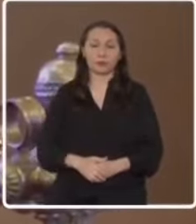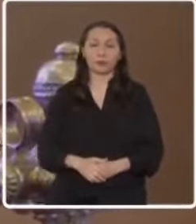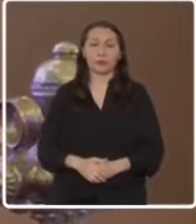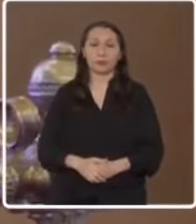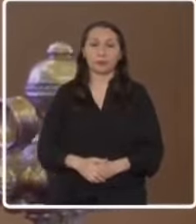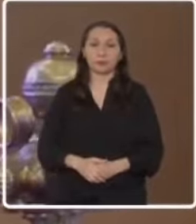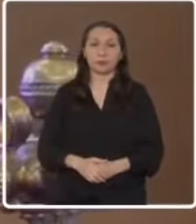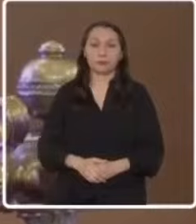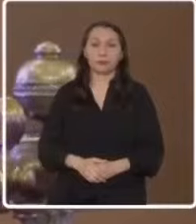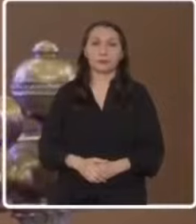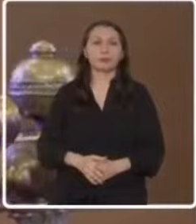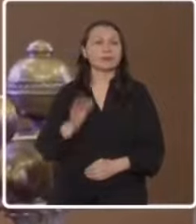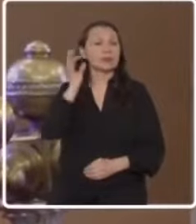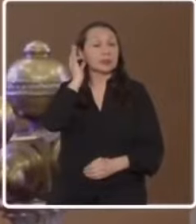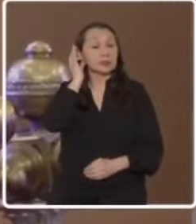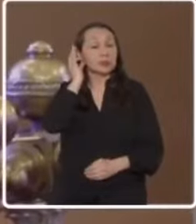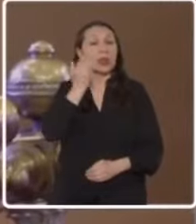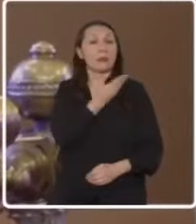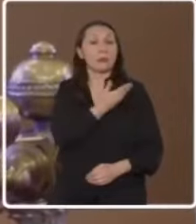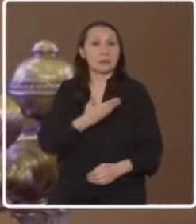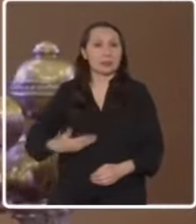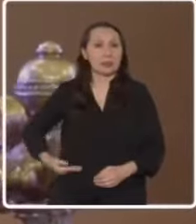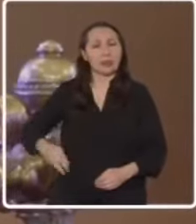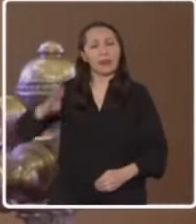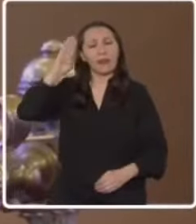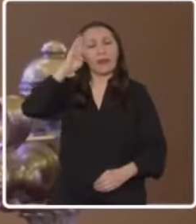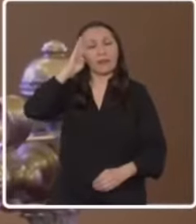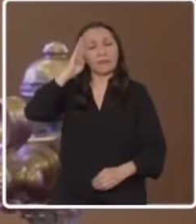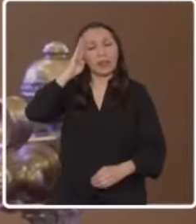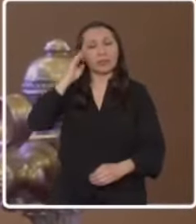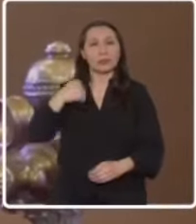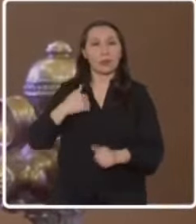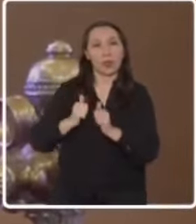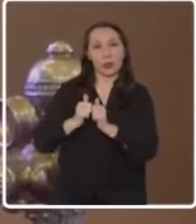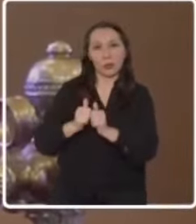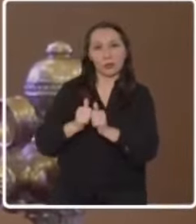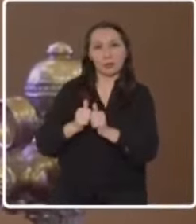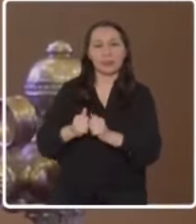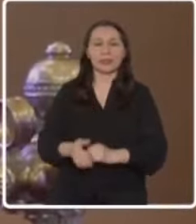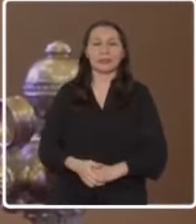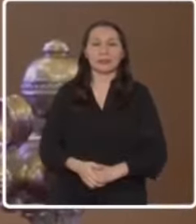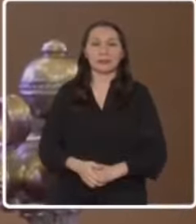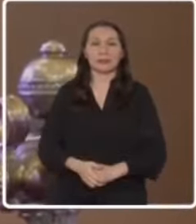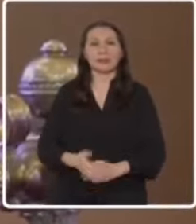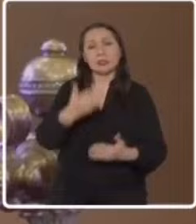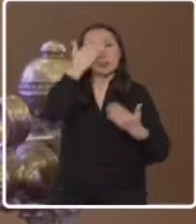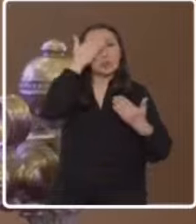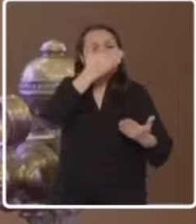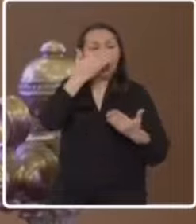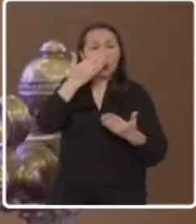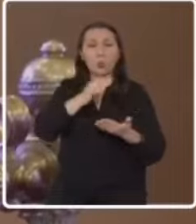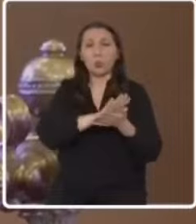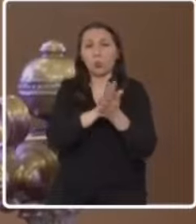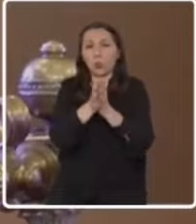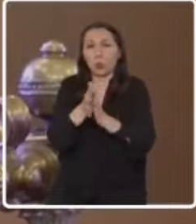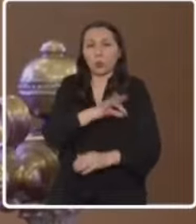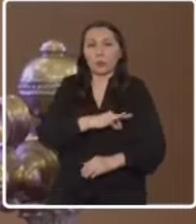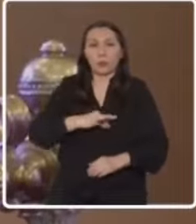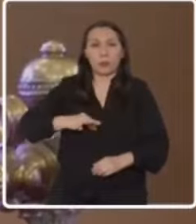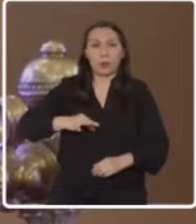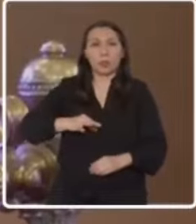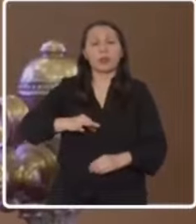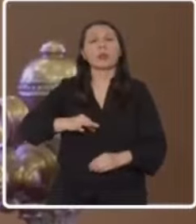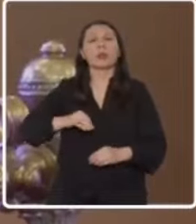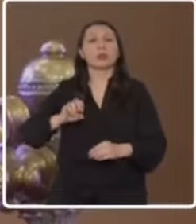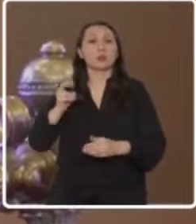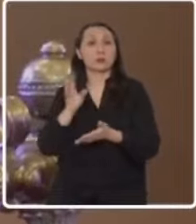a la señora presidenta Michelle Bachelet, colega. Saludar a todos los ministros y